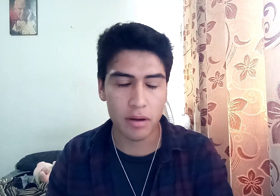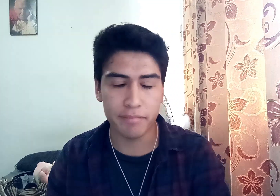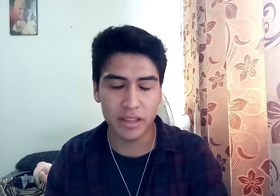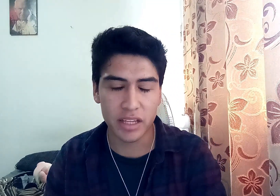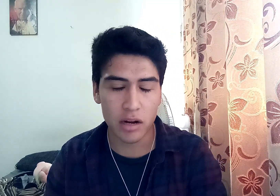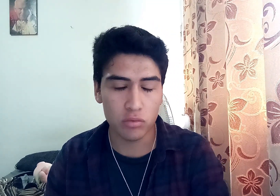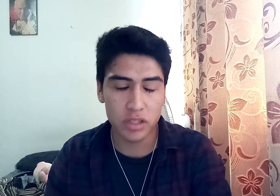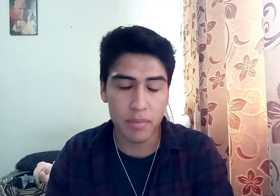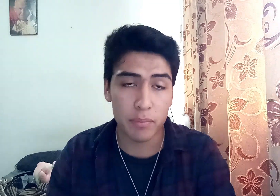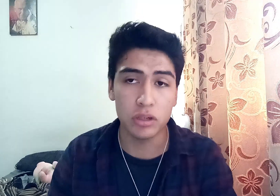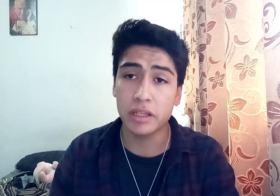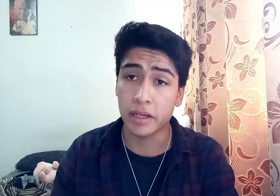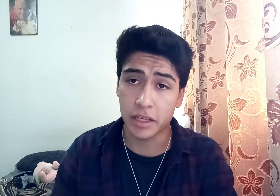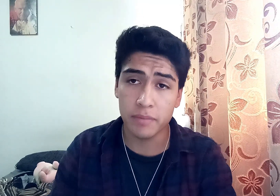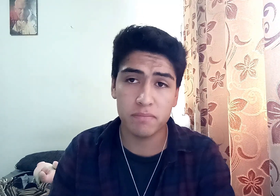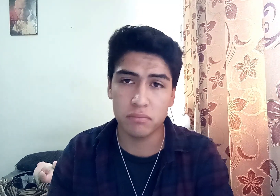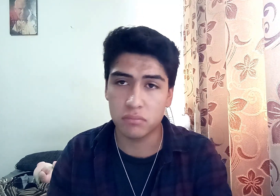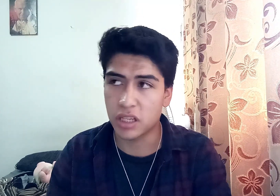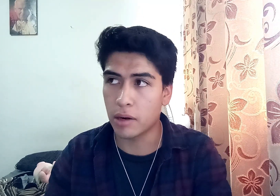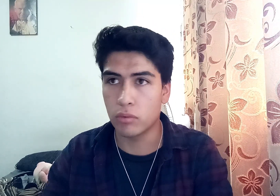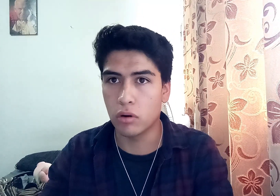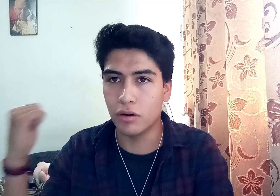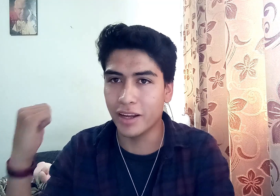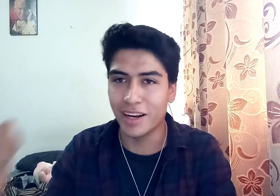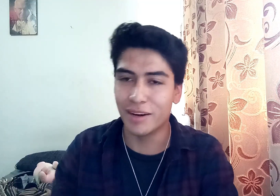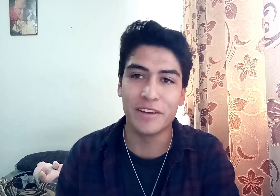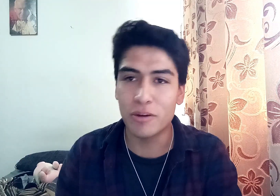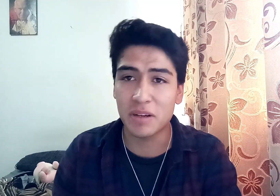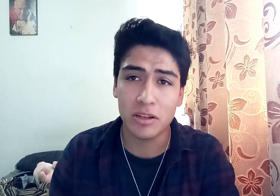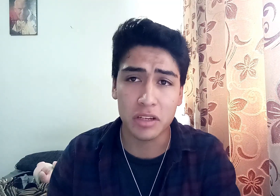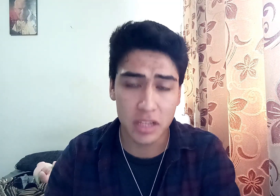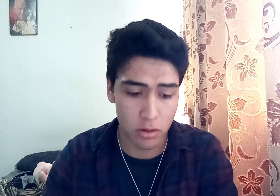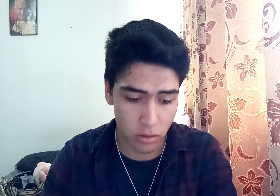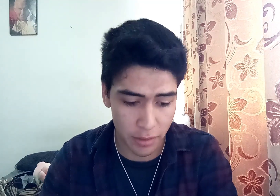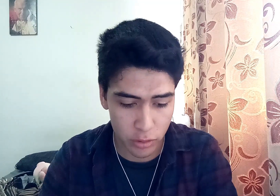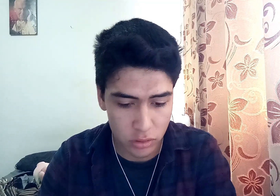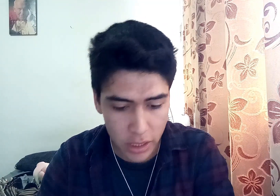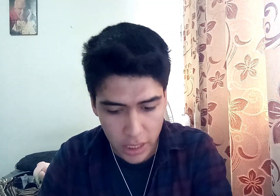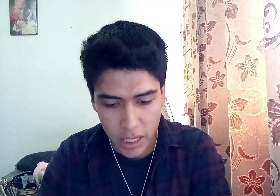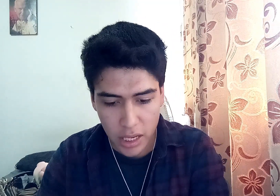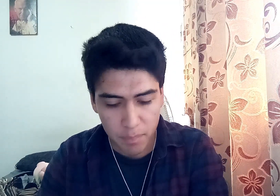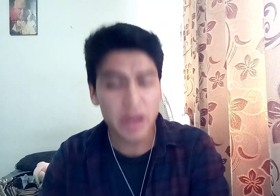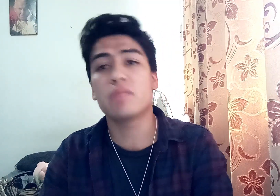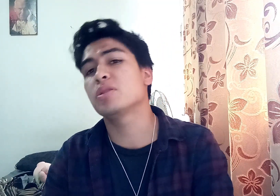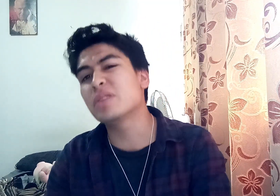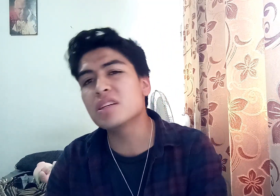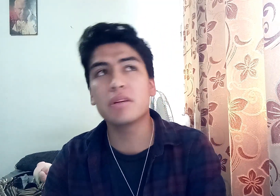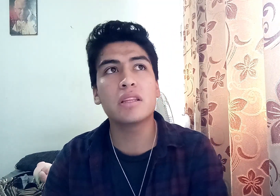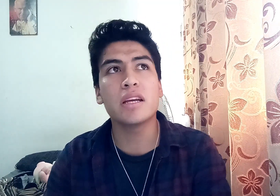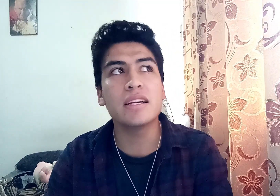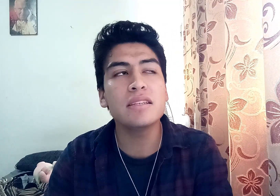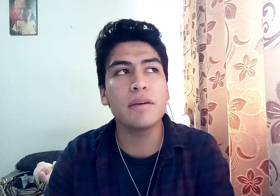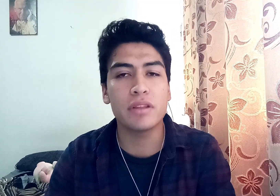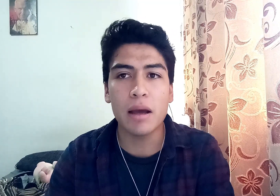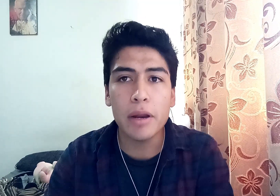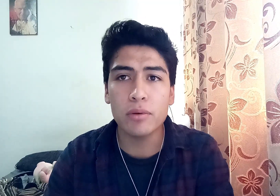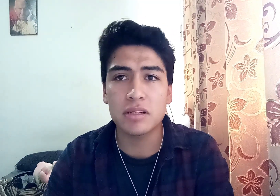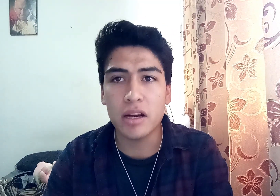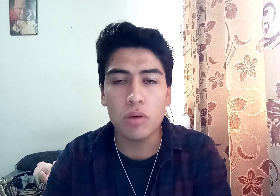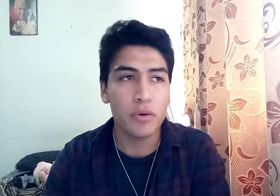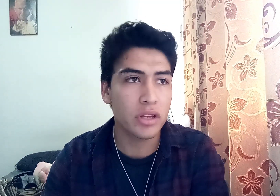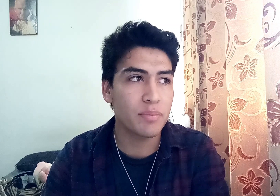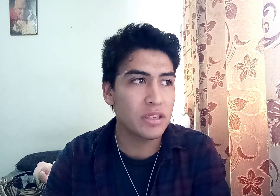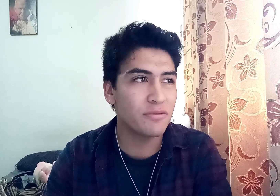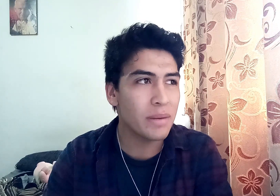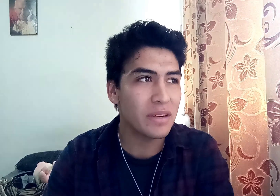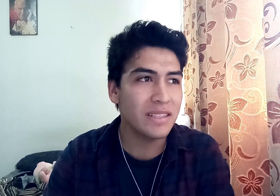Me he limitado a meter algún tema de política aquí, salvo el video pasado que hice del coronavirus. Pero pues precisamente es inevitable no